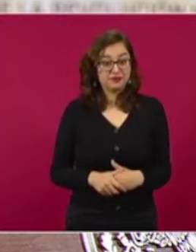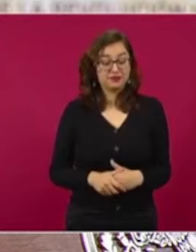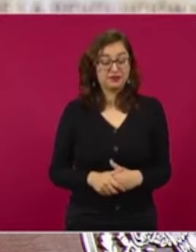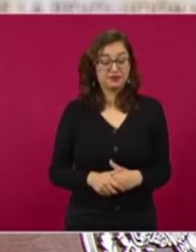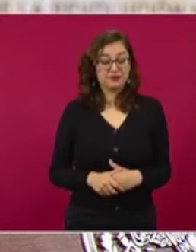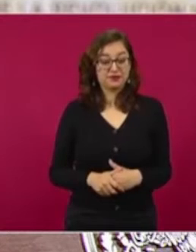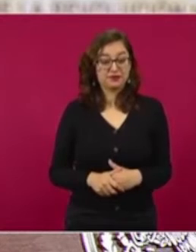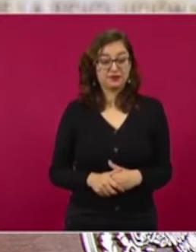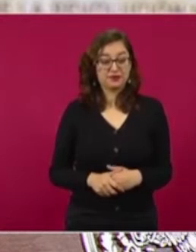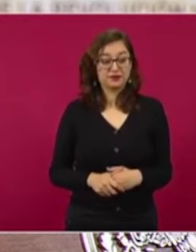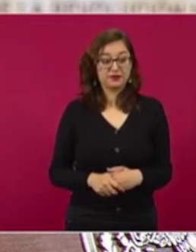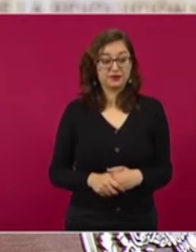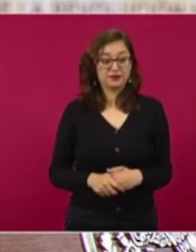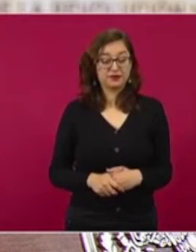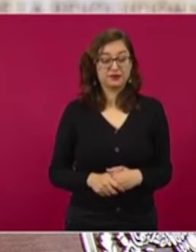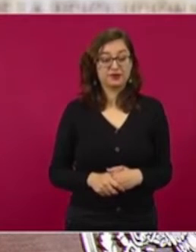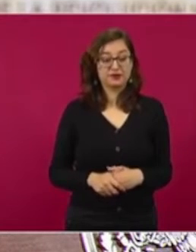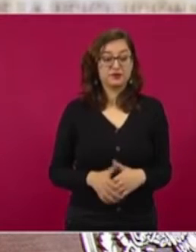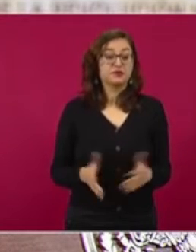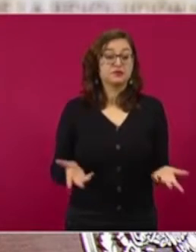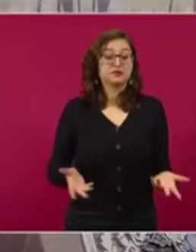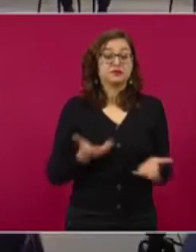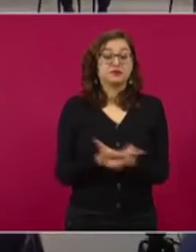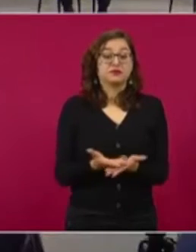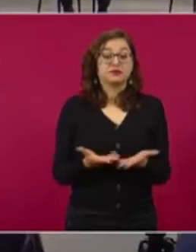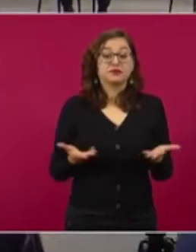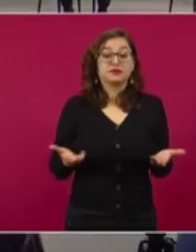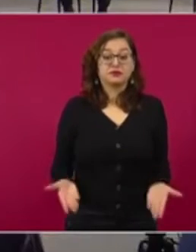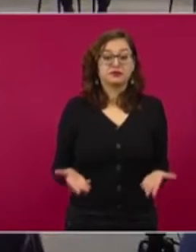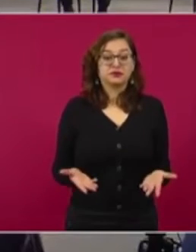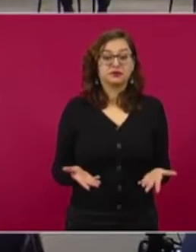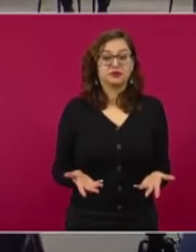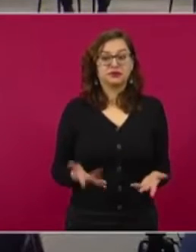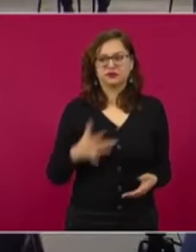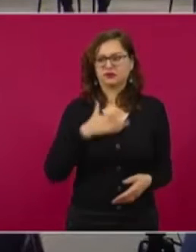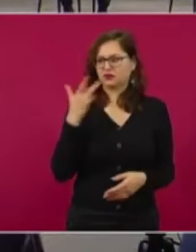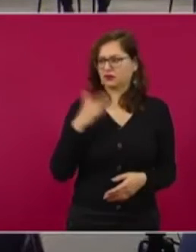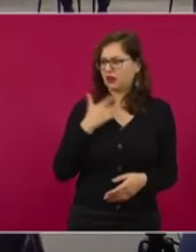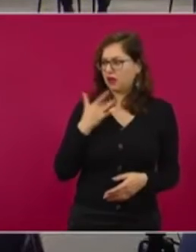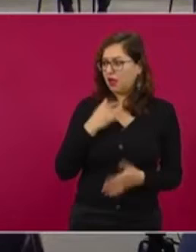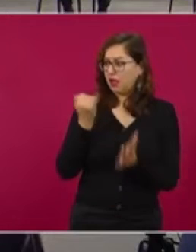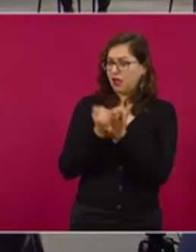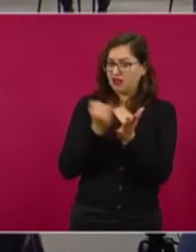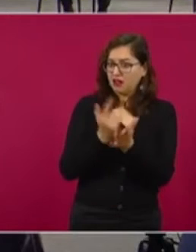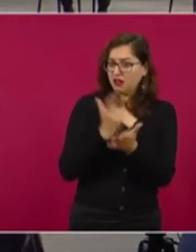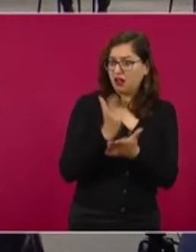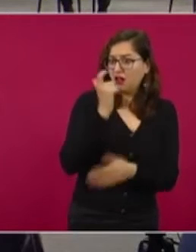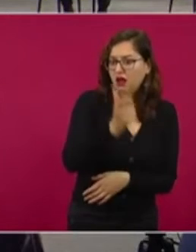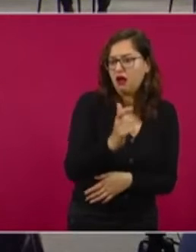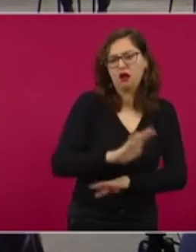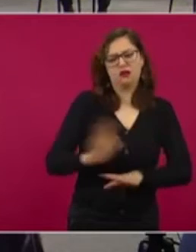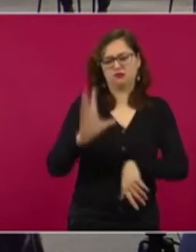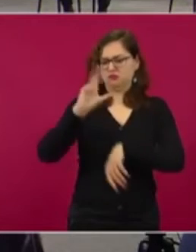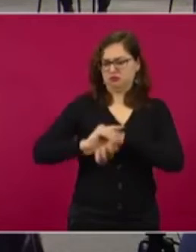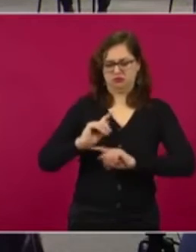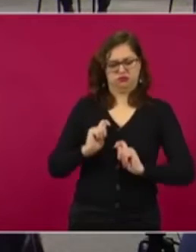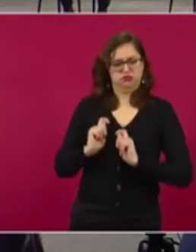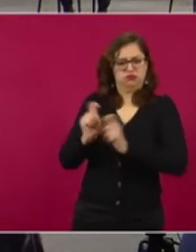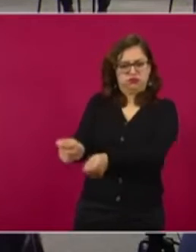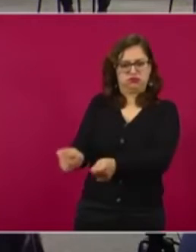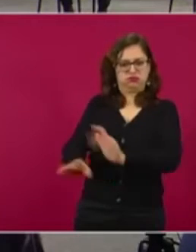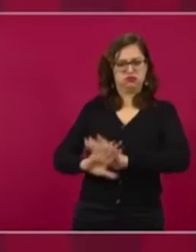Ahora hasta están devolviendo concesiones porque ya tienen que pagar